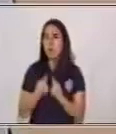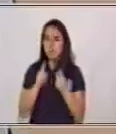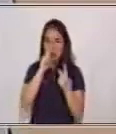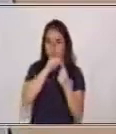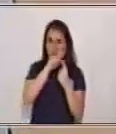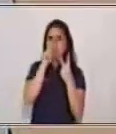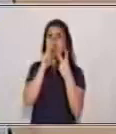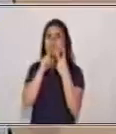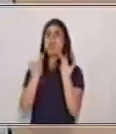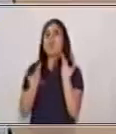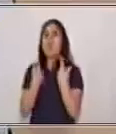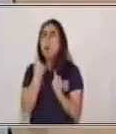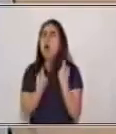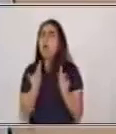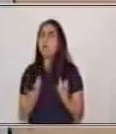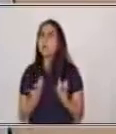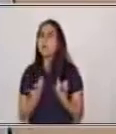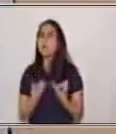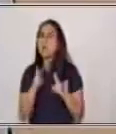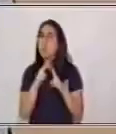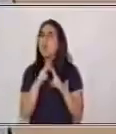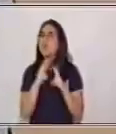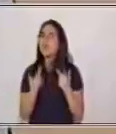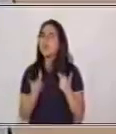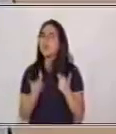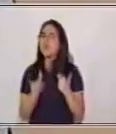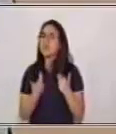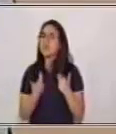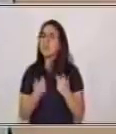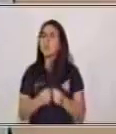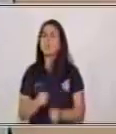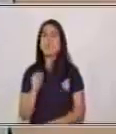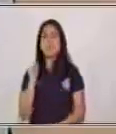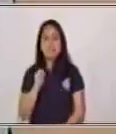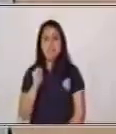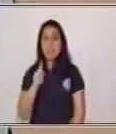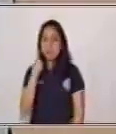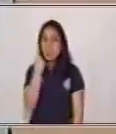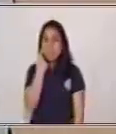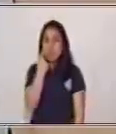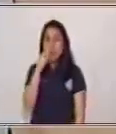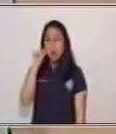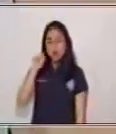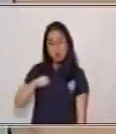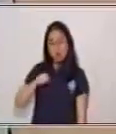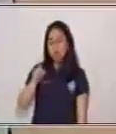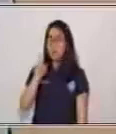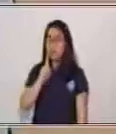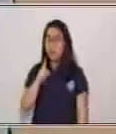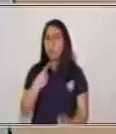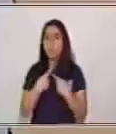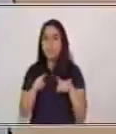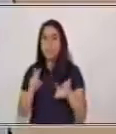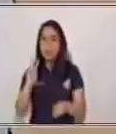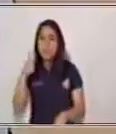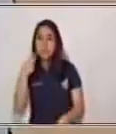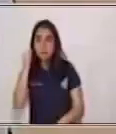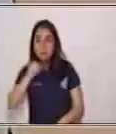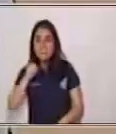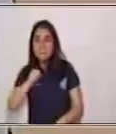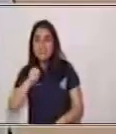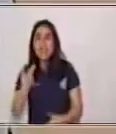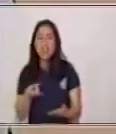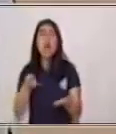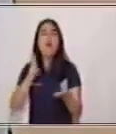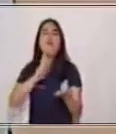Correcto. El primero no va tildado, el segundo sí, ya que es una afirmación. Vamos con el cuarto